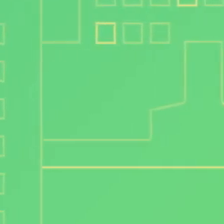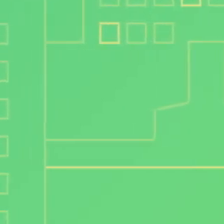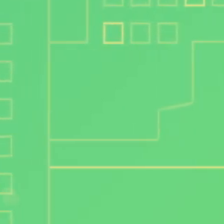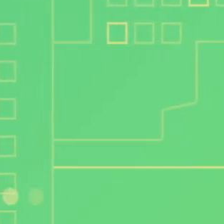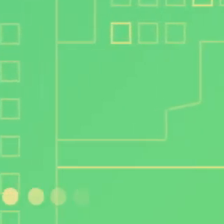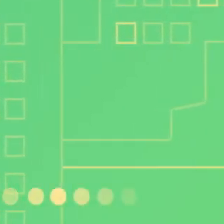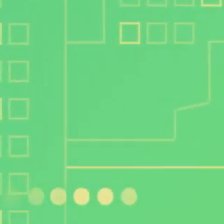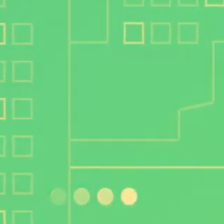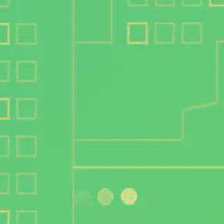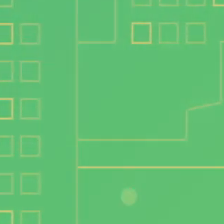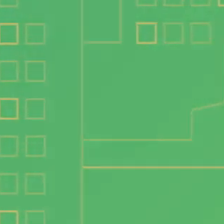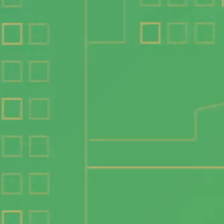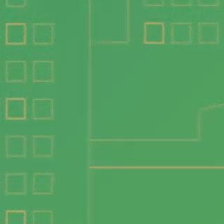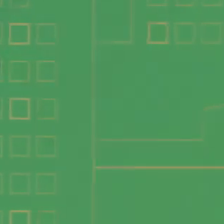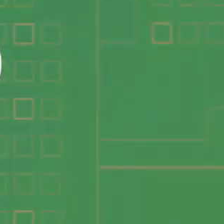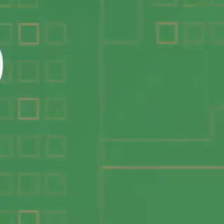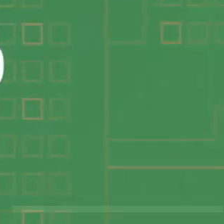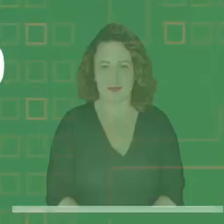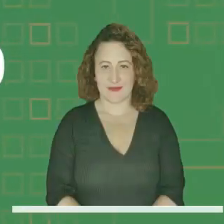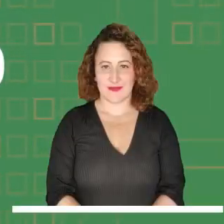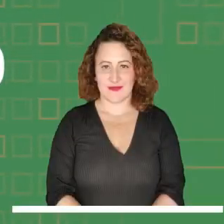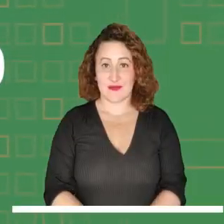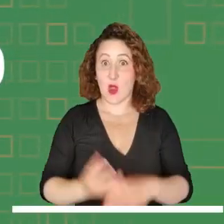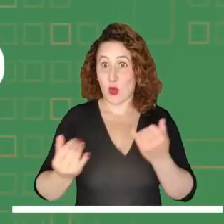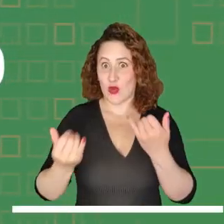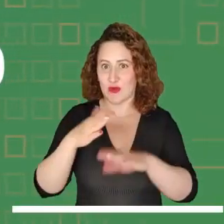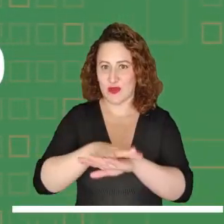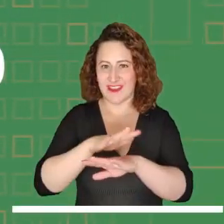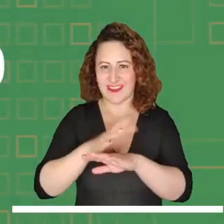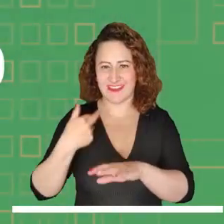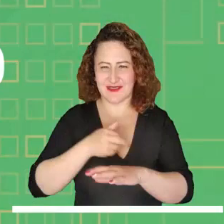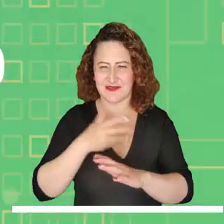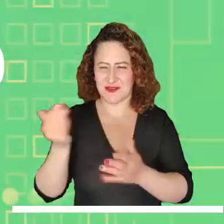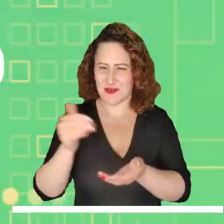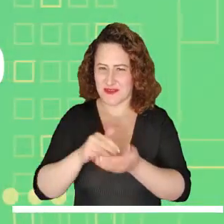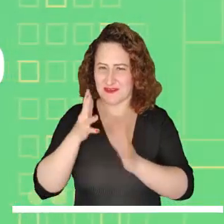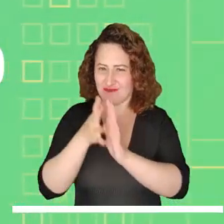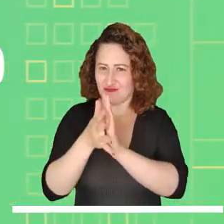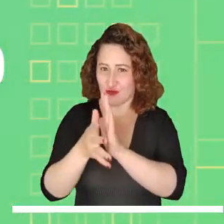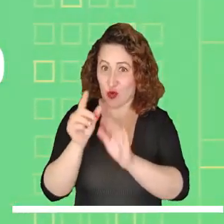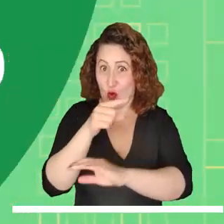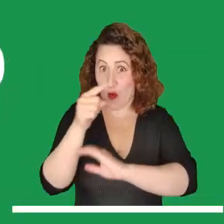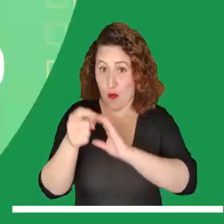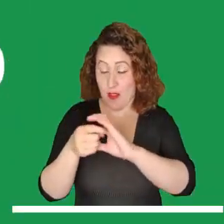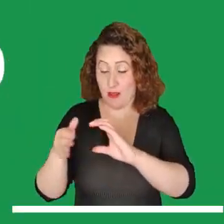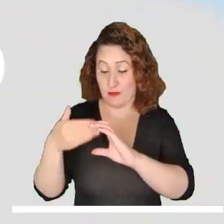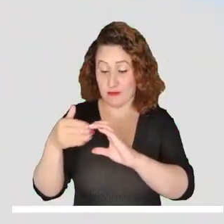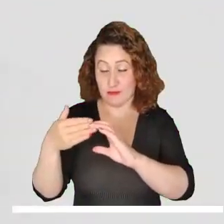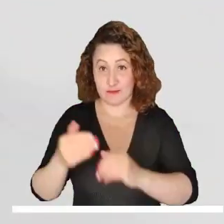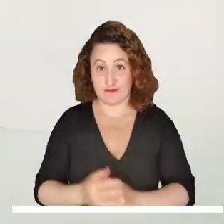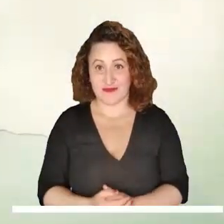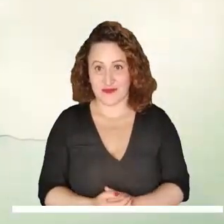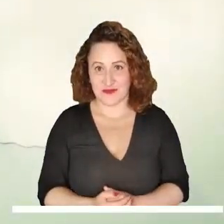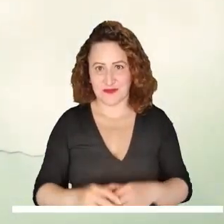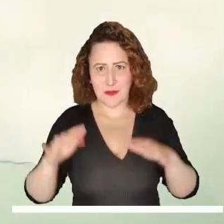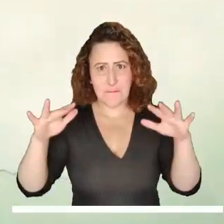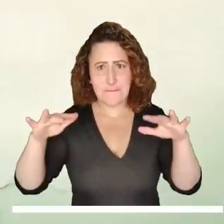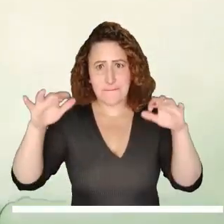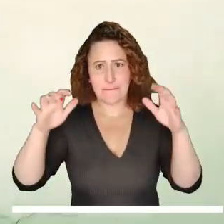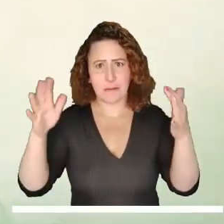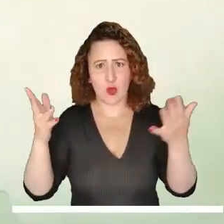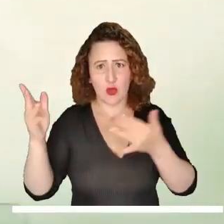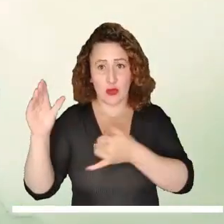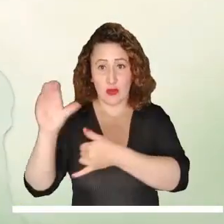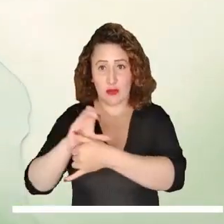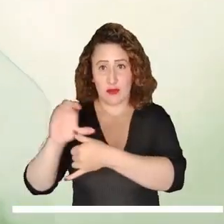Llega la tarde y nosotros regresamos con la actualización más reciente del pronóstico del tiempo. La tendencia al tiempo seco que